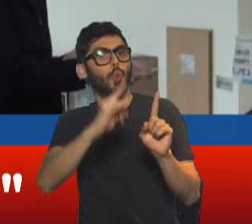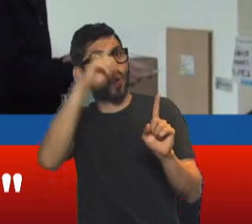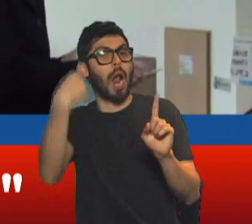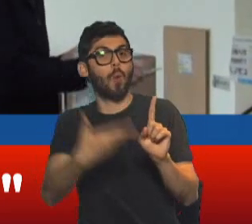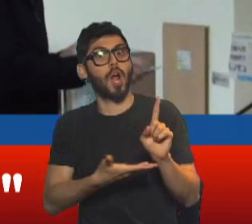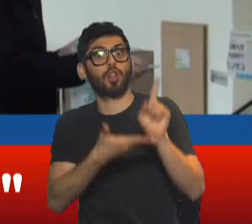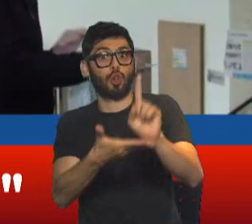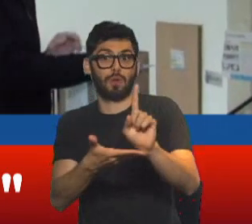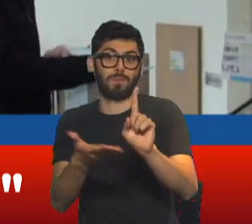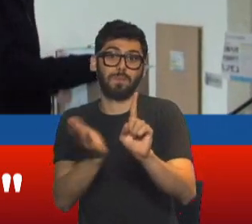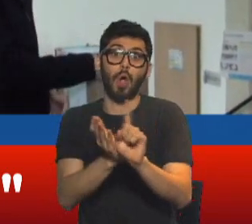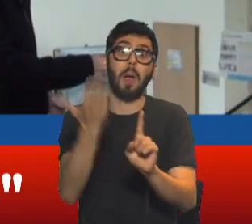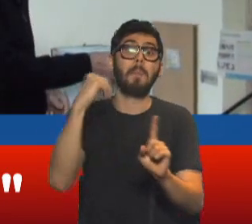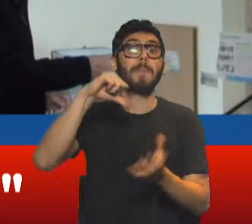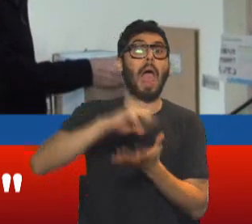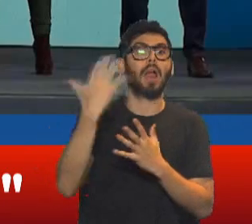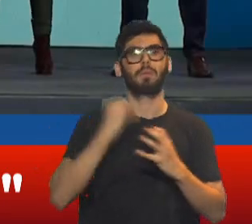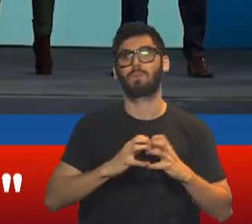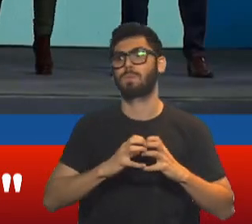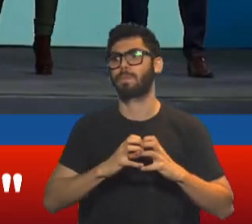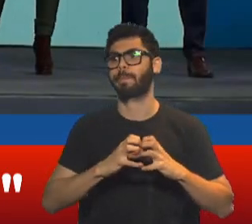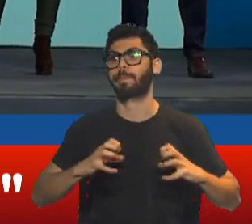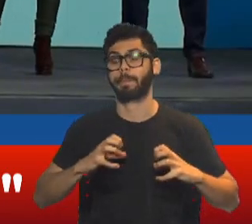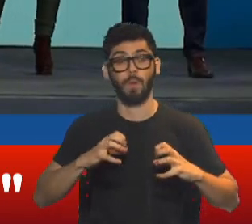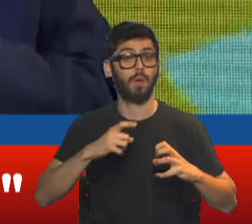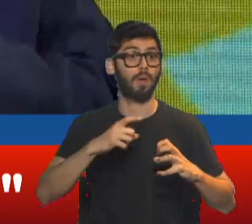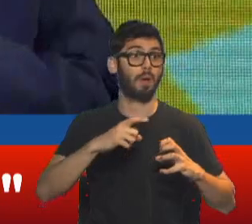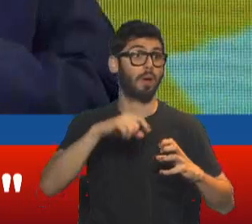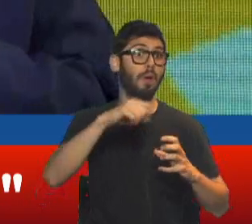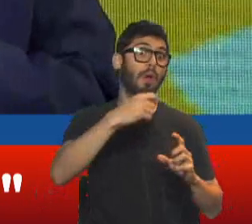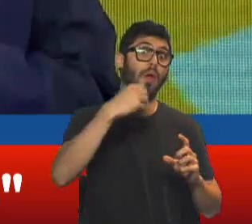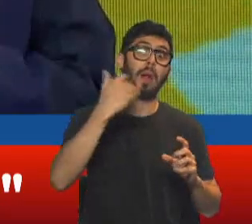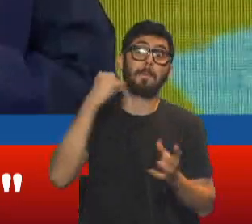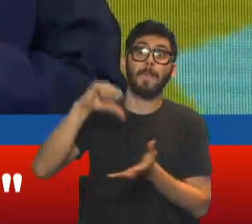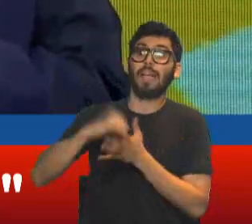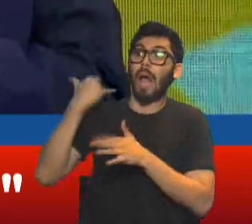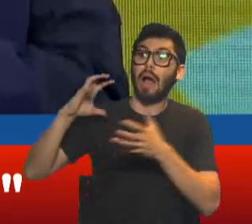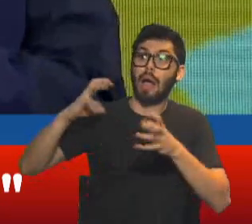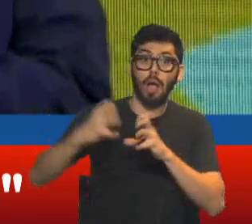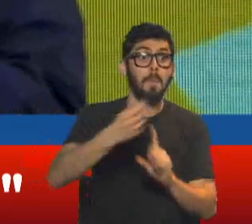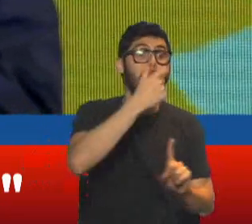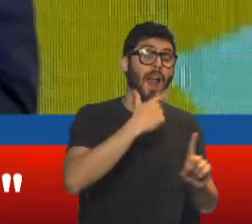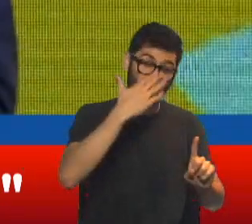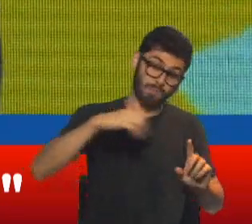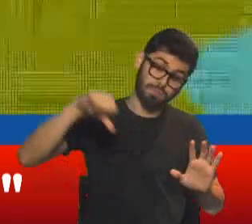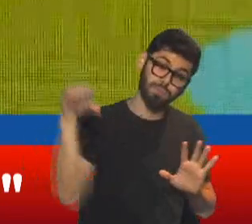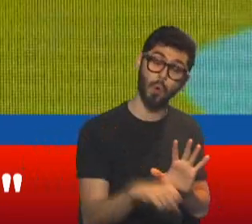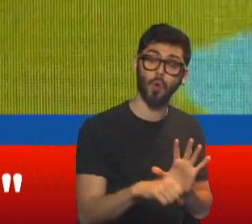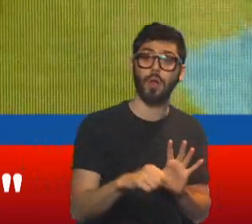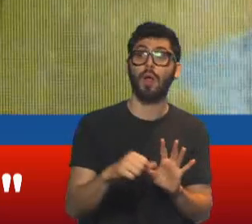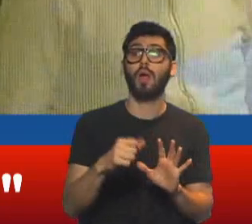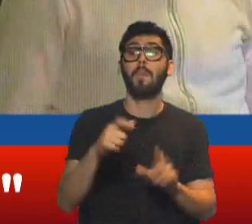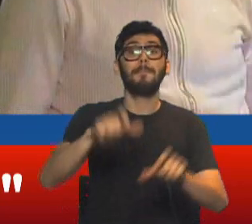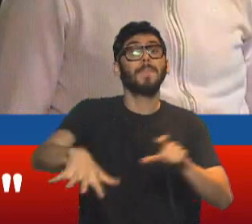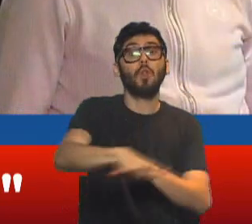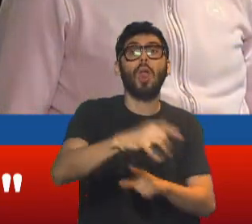país que ya venía deteriorado y que Macri terminó de hundir. Me parece que hay personas que no quieren volver al pasado, que no quieren que le hablen más de Macri porque saben quién es